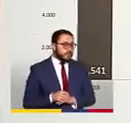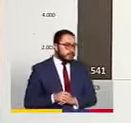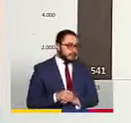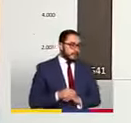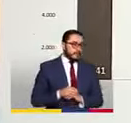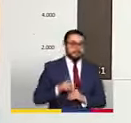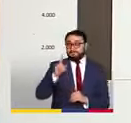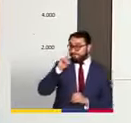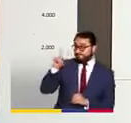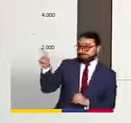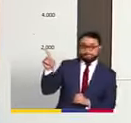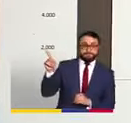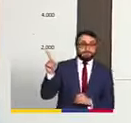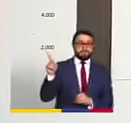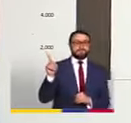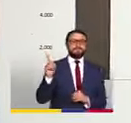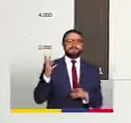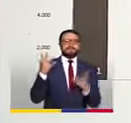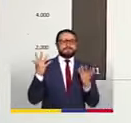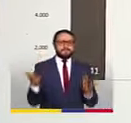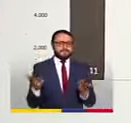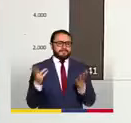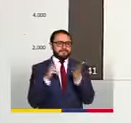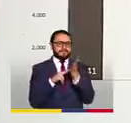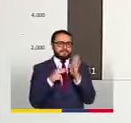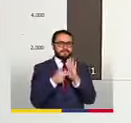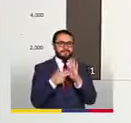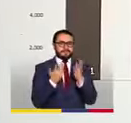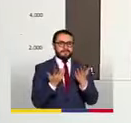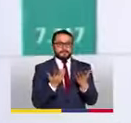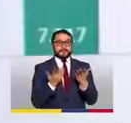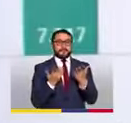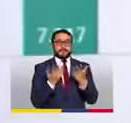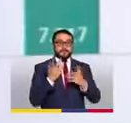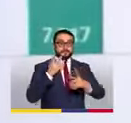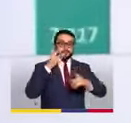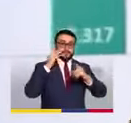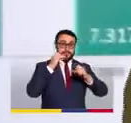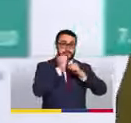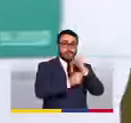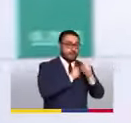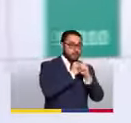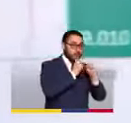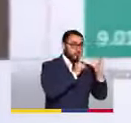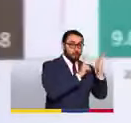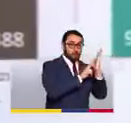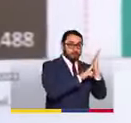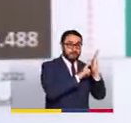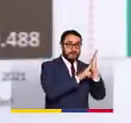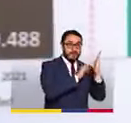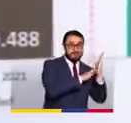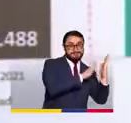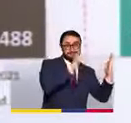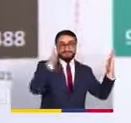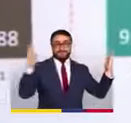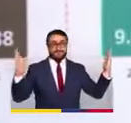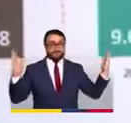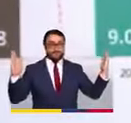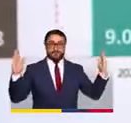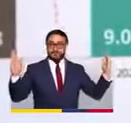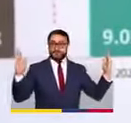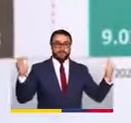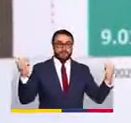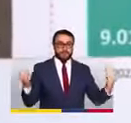Esto significa, si tuviera un periodo más desde el año 2000, que veríamos como